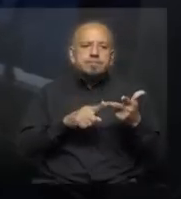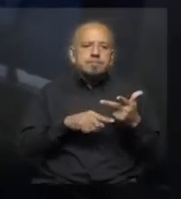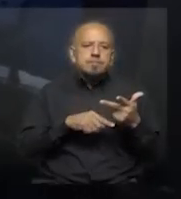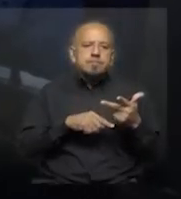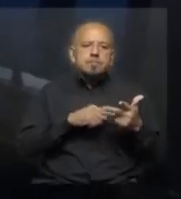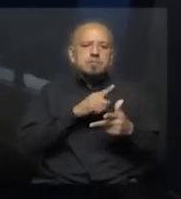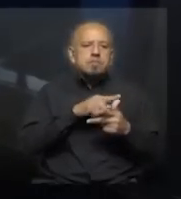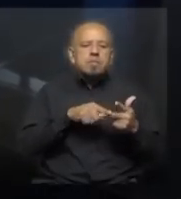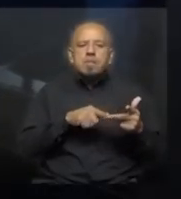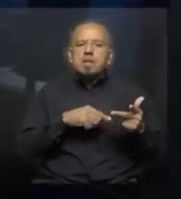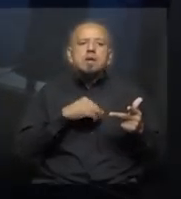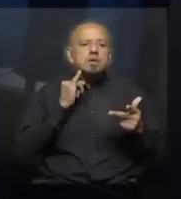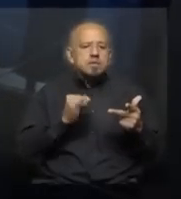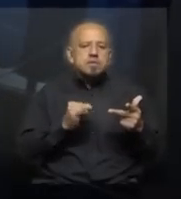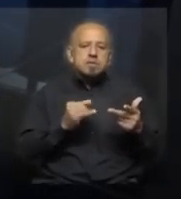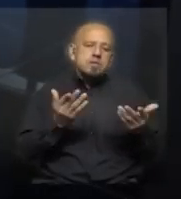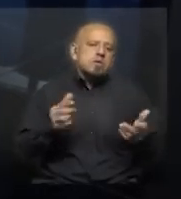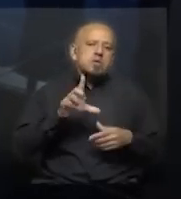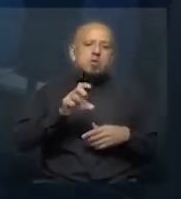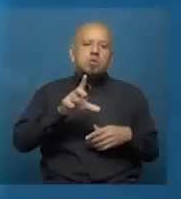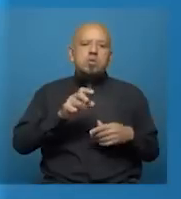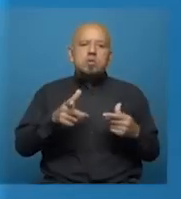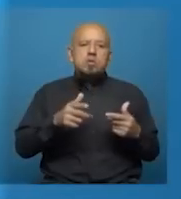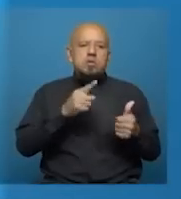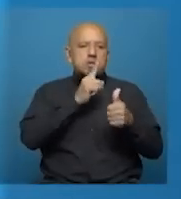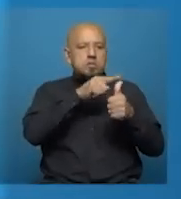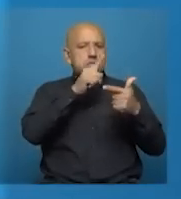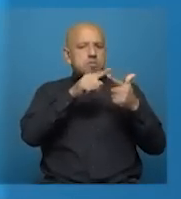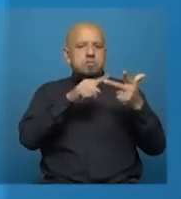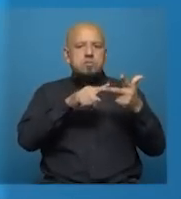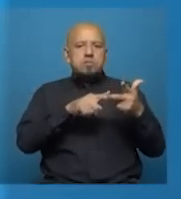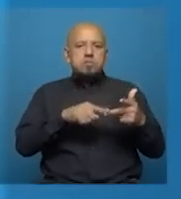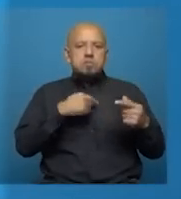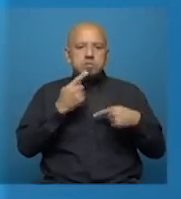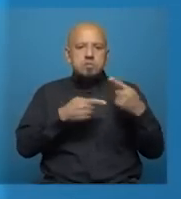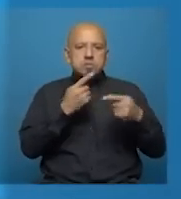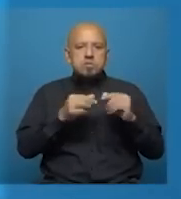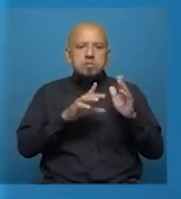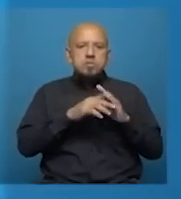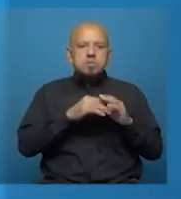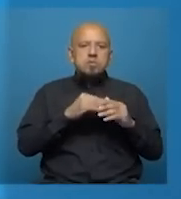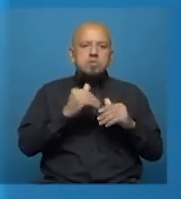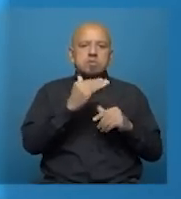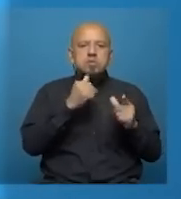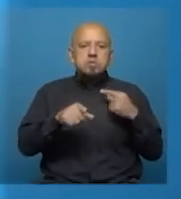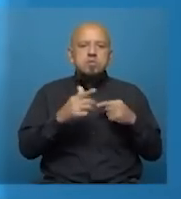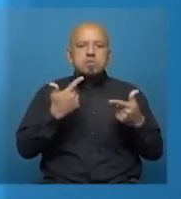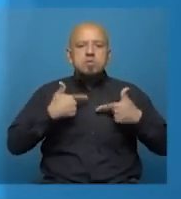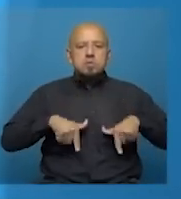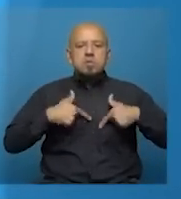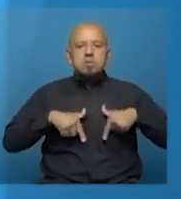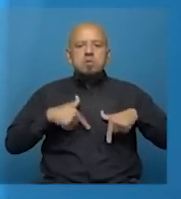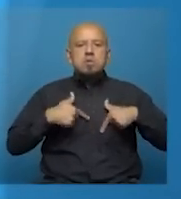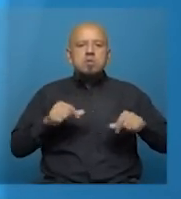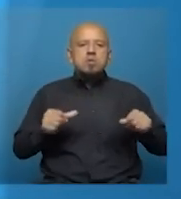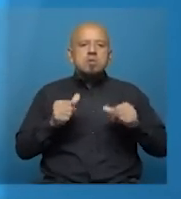Por esto, ¿no? Imprescindibles, y se caían de Maduro. Parecía increíble que estando citados y estando indagados, el ministro no